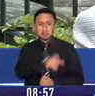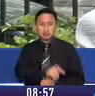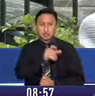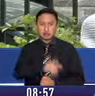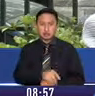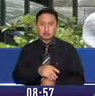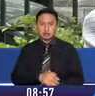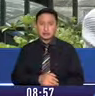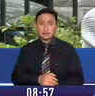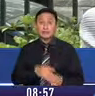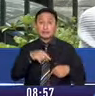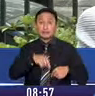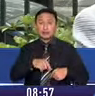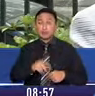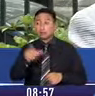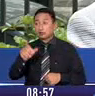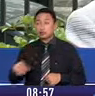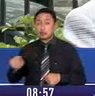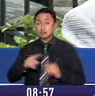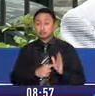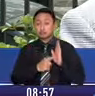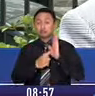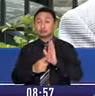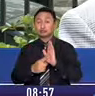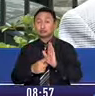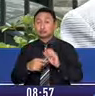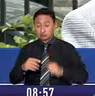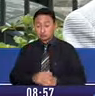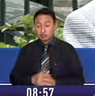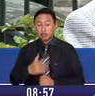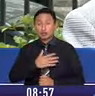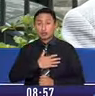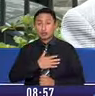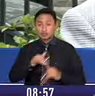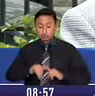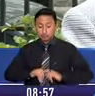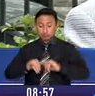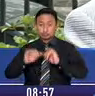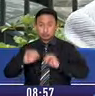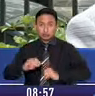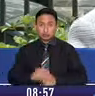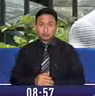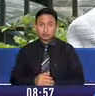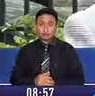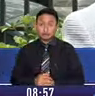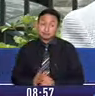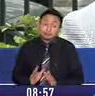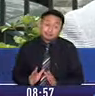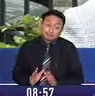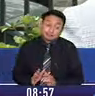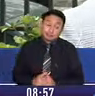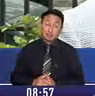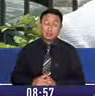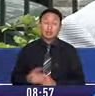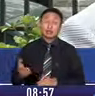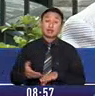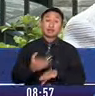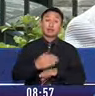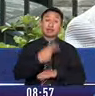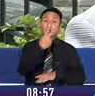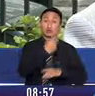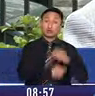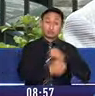están poniendo ante los ciudadanos la ratificación de su cargo. Ahora habrá que ver si las cifras de lo que hicieron los dos